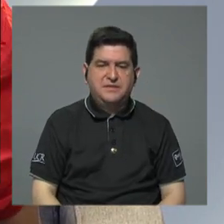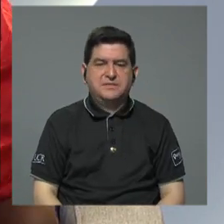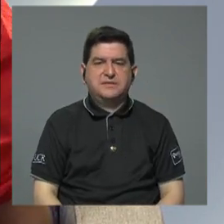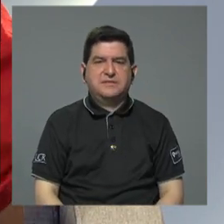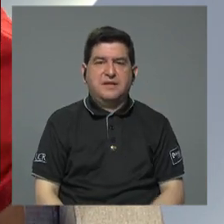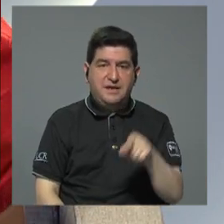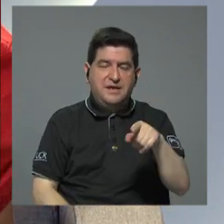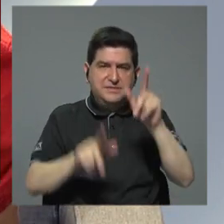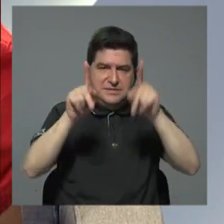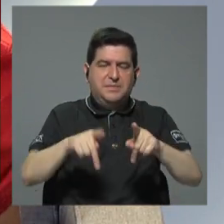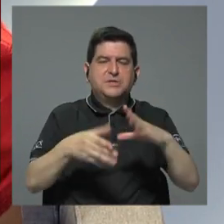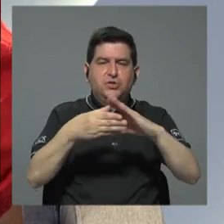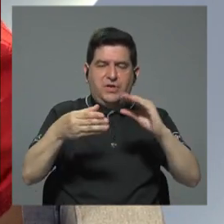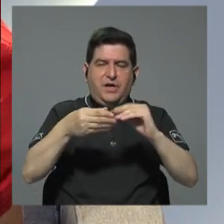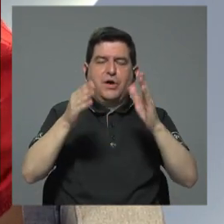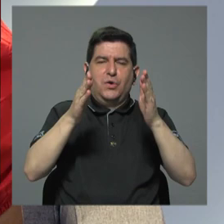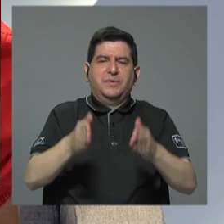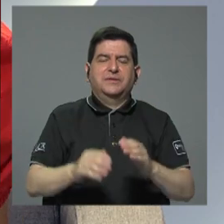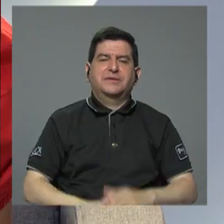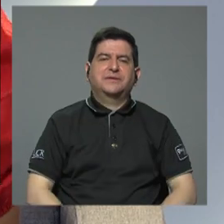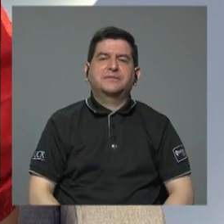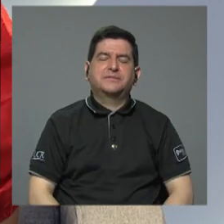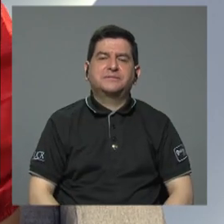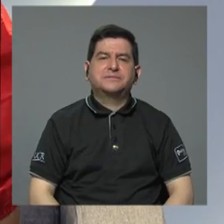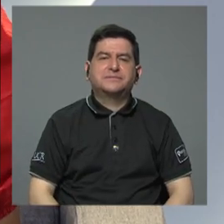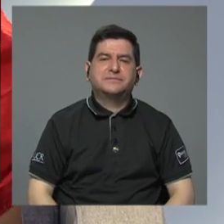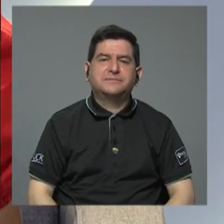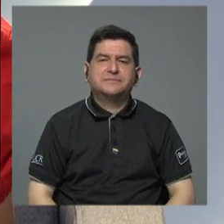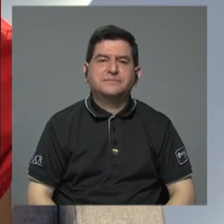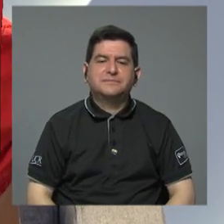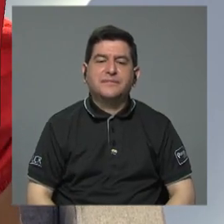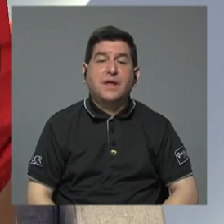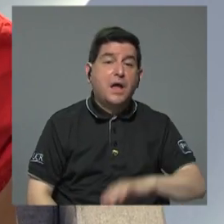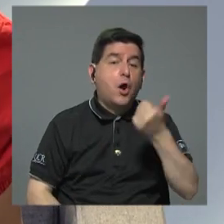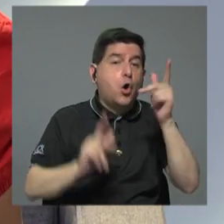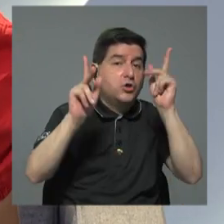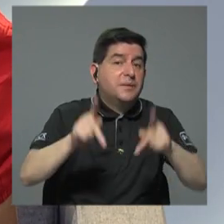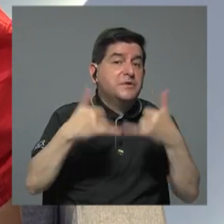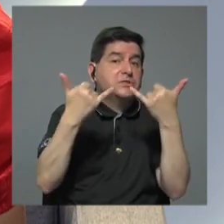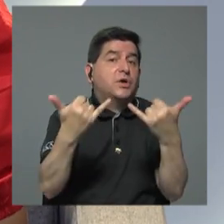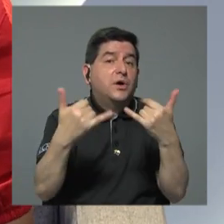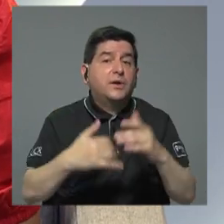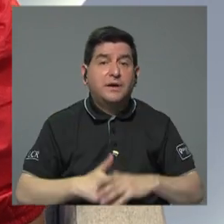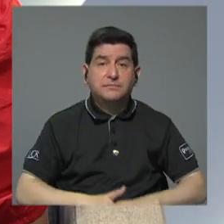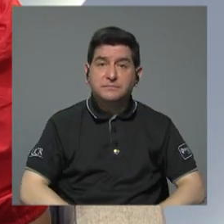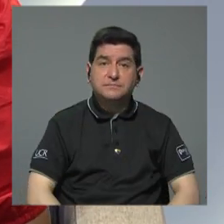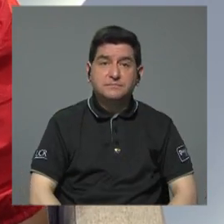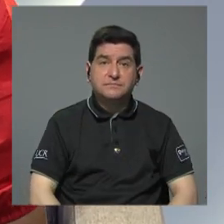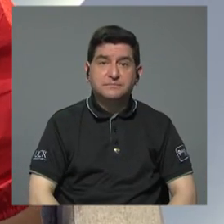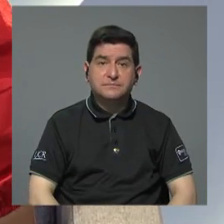nos hizo ese comentario. Vamos a ver el siguiente. A continuación,